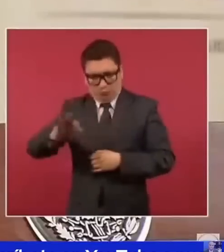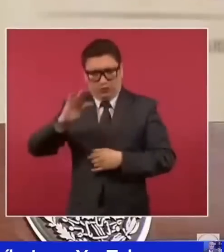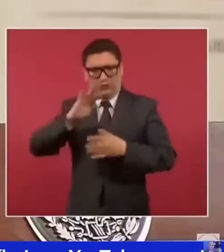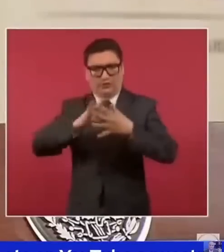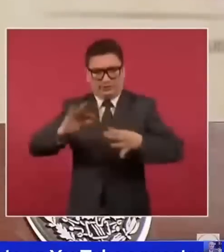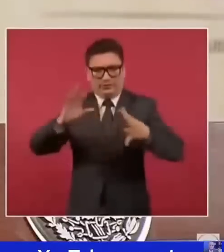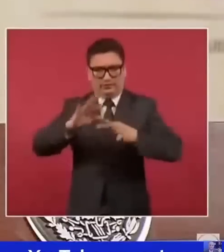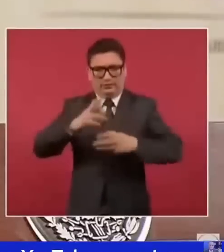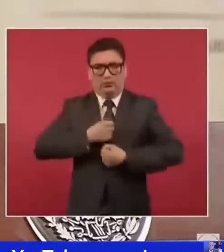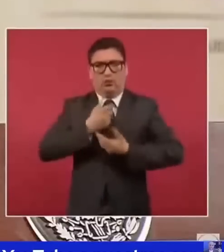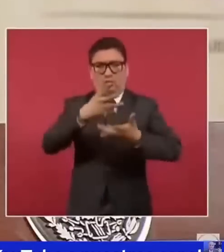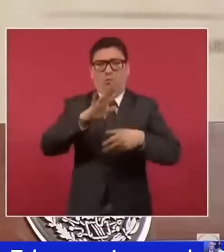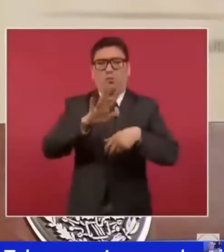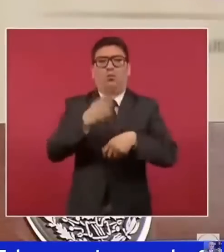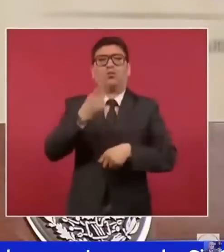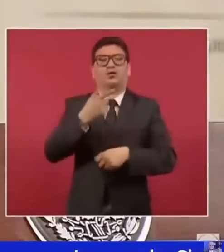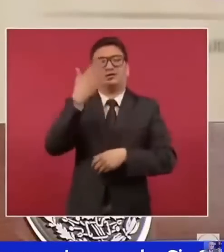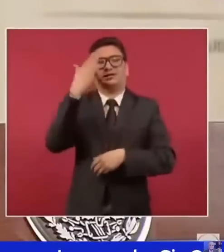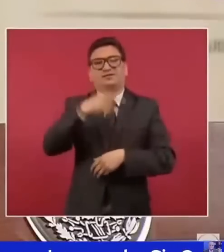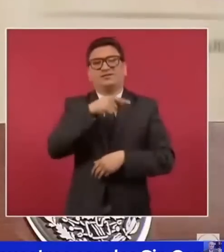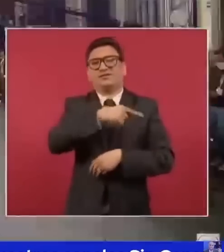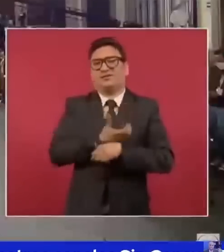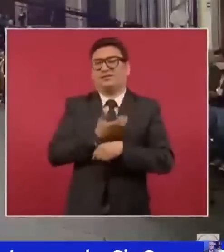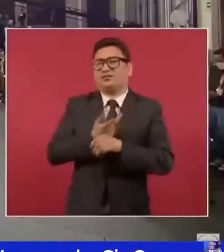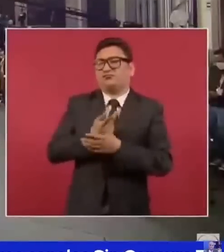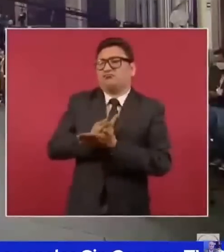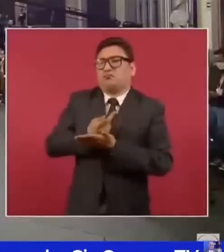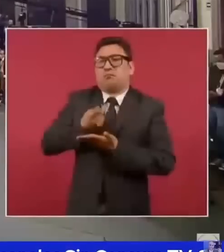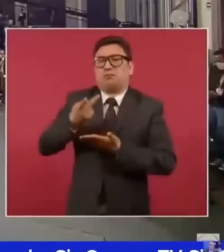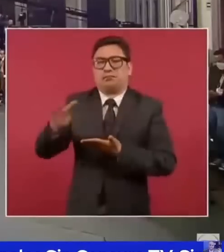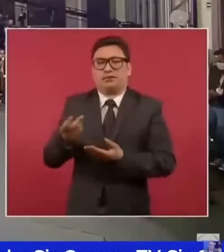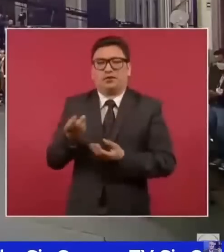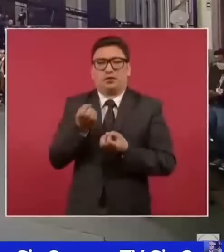Porque lo premiaban,